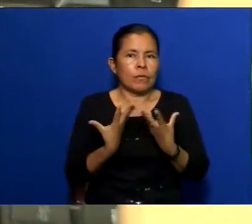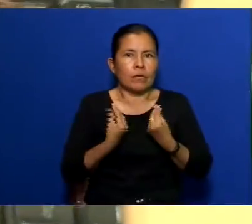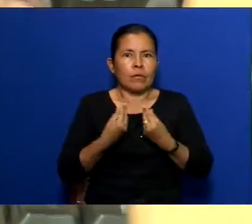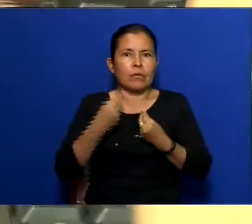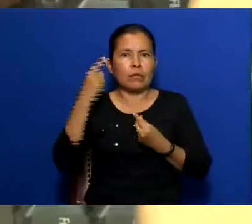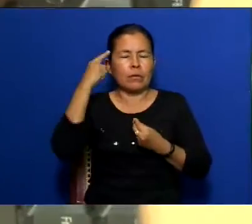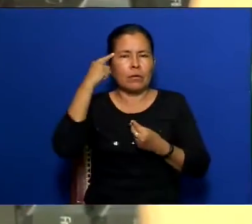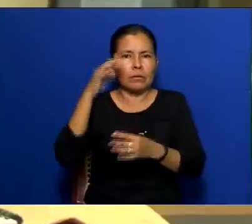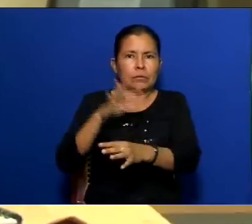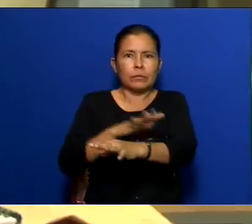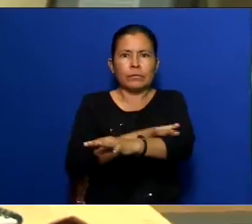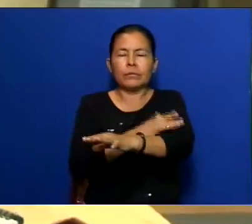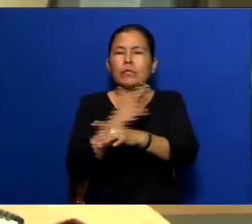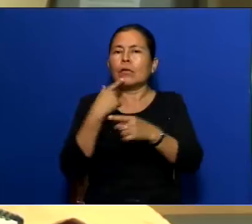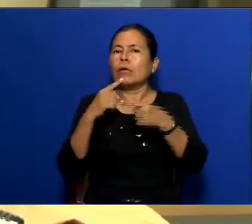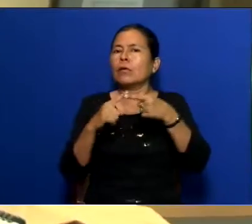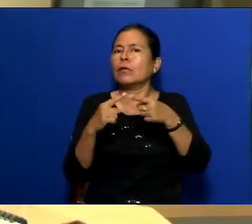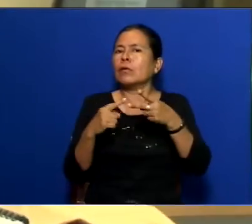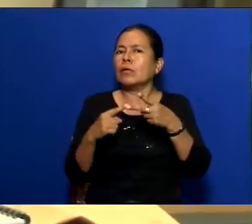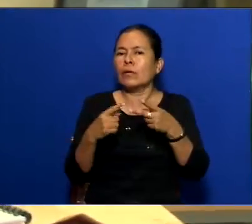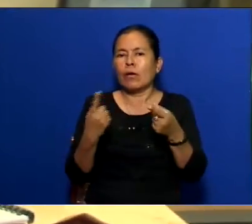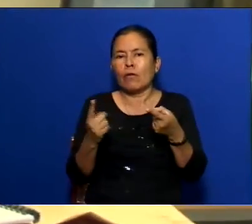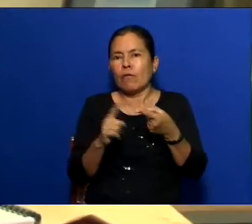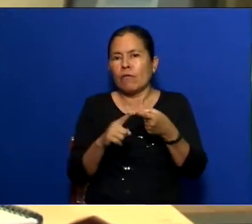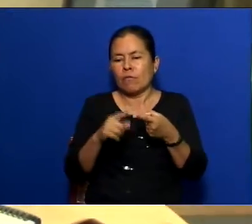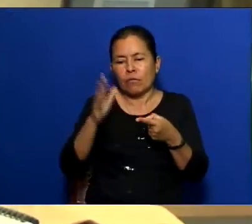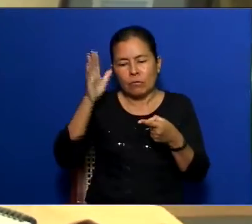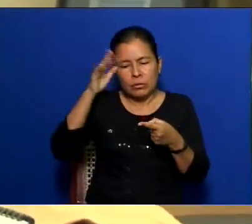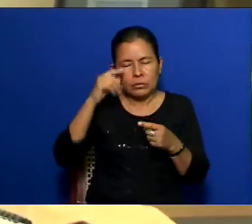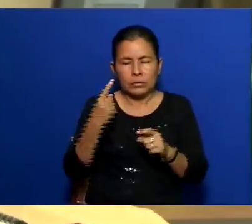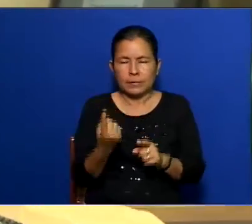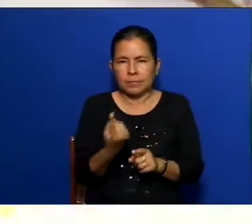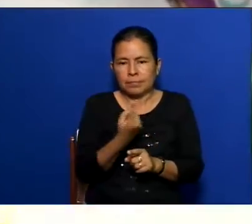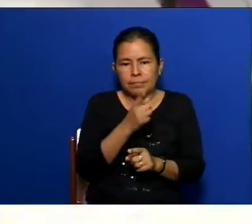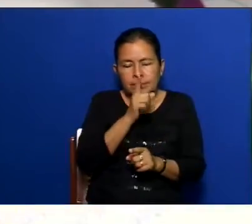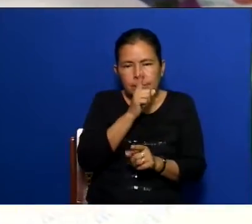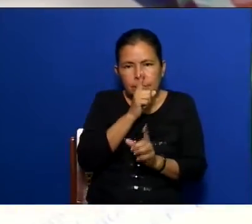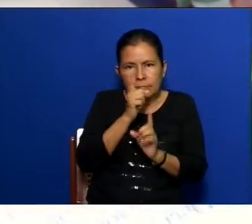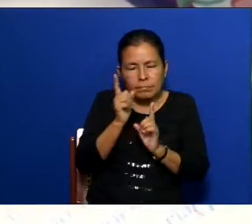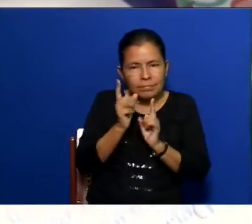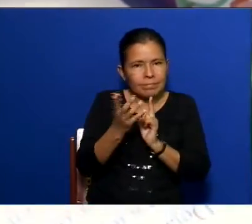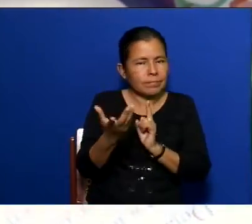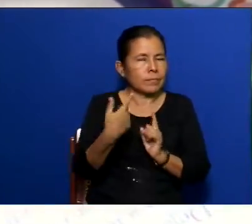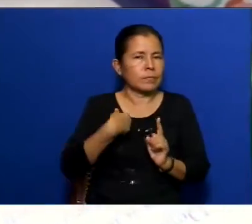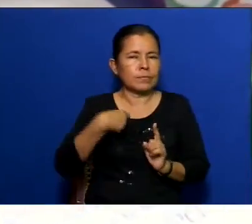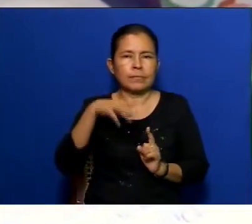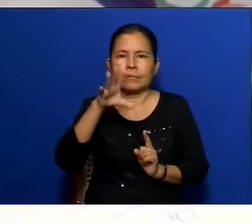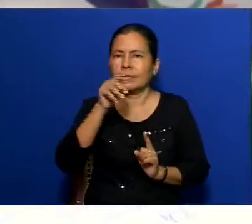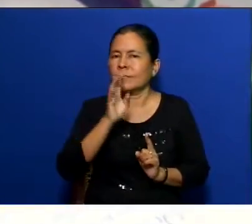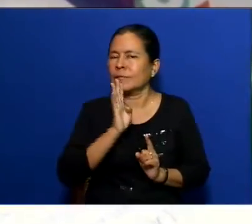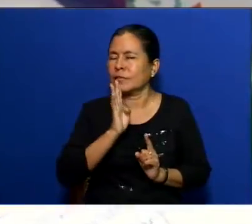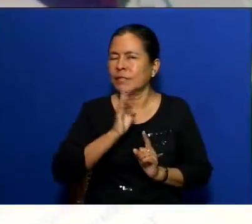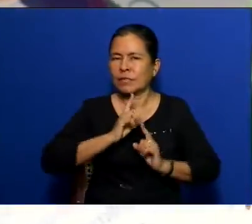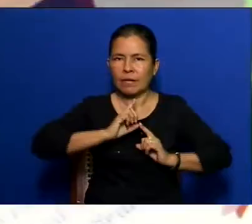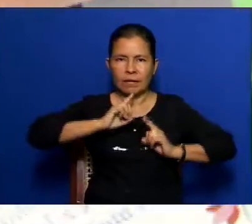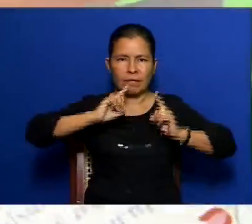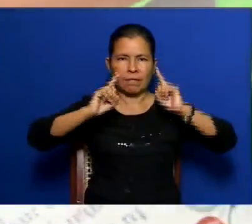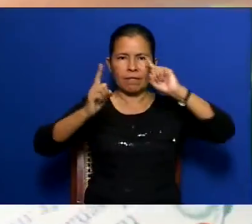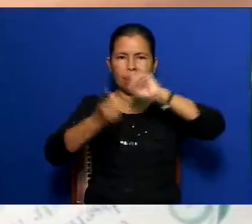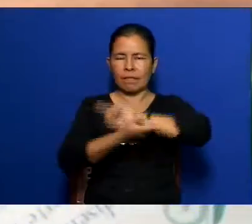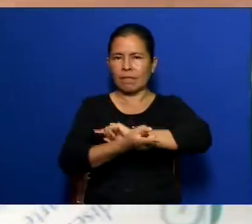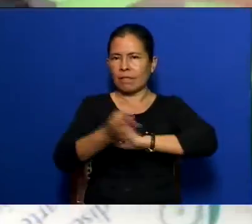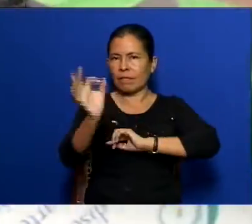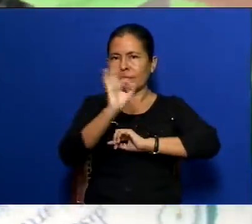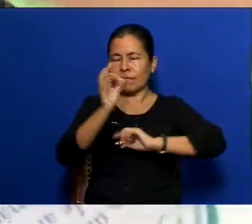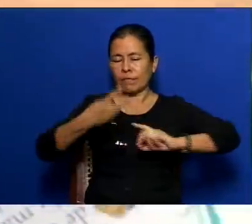de expresarse, digamos, con tristeza, aislamiento, que no habla, que cambia totalmente su